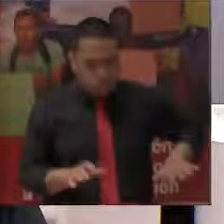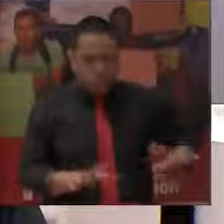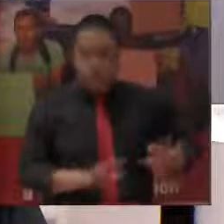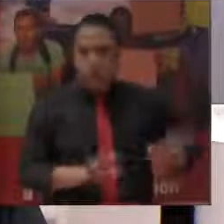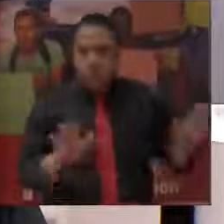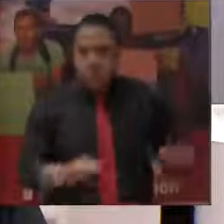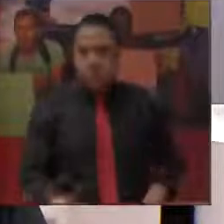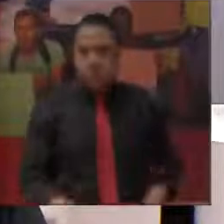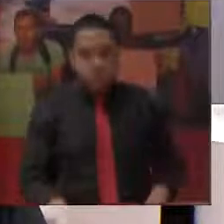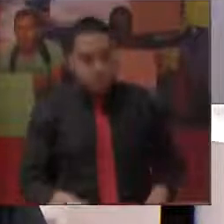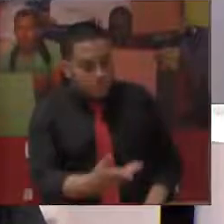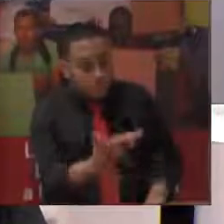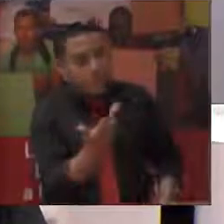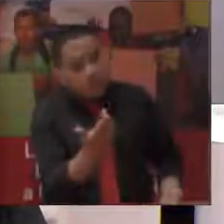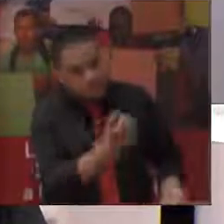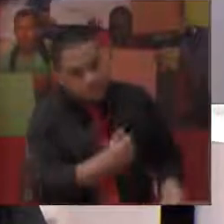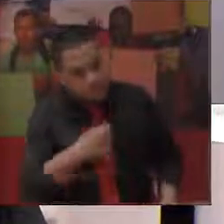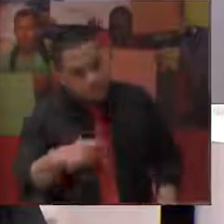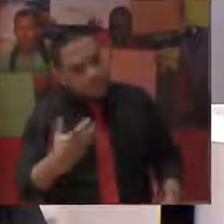Le recibimos el arma,